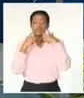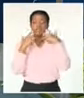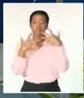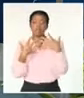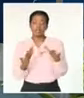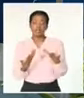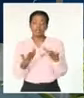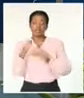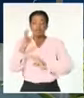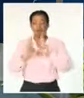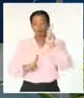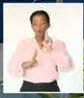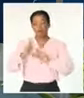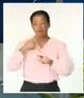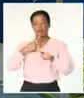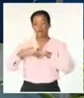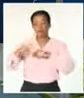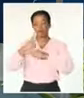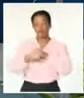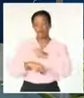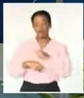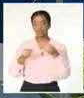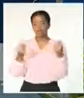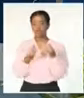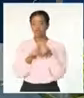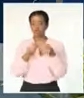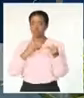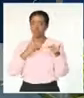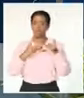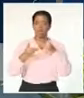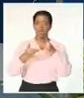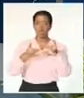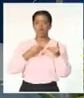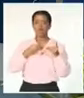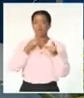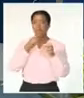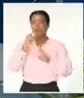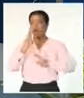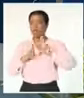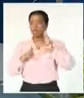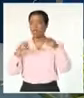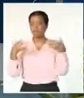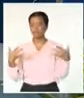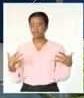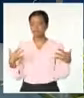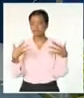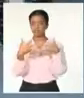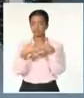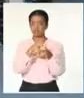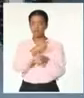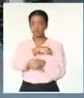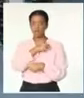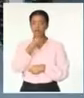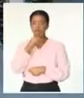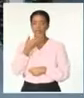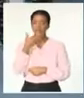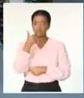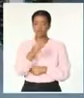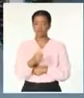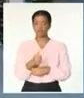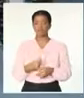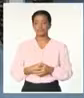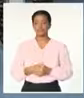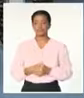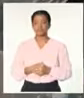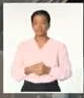integración, de conversar políticamente para desarrollar y unirnos entre los pueblos para poder mejorar eso. La décima edición de la